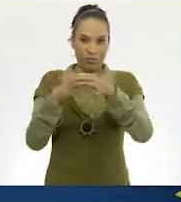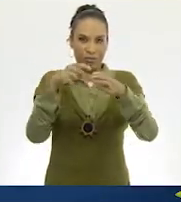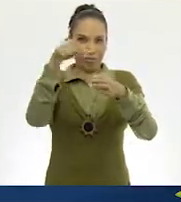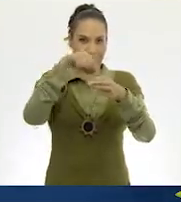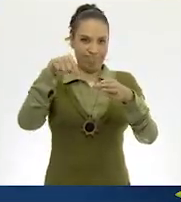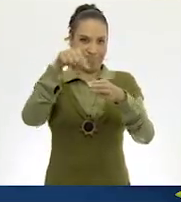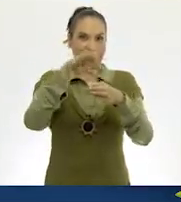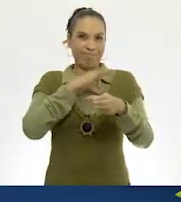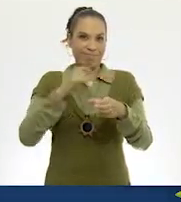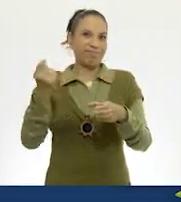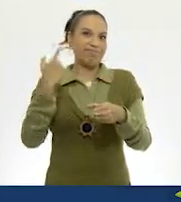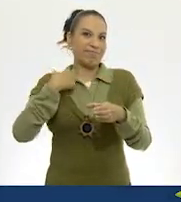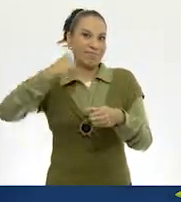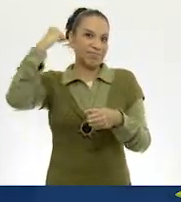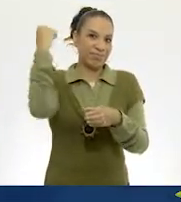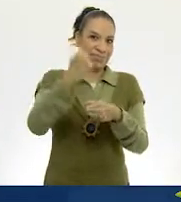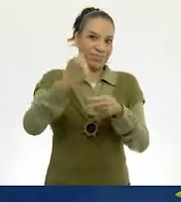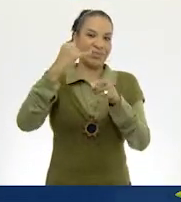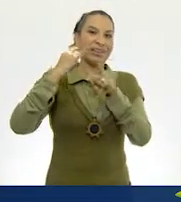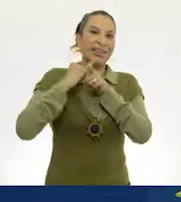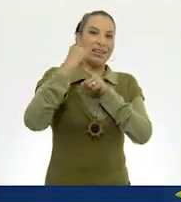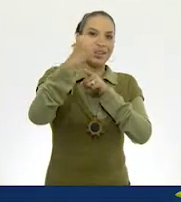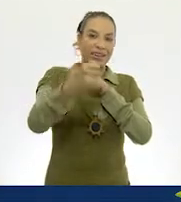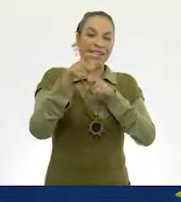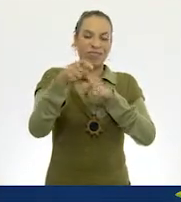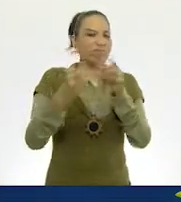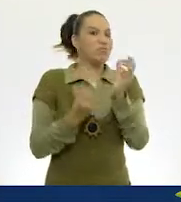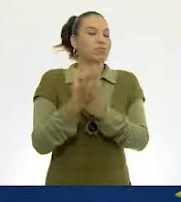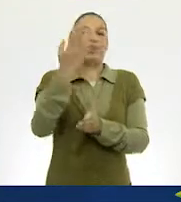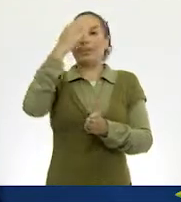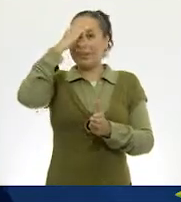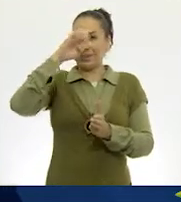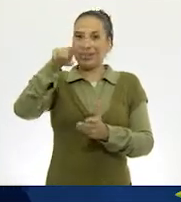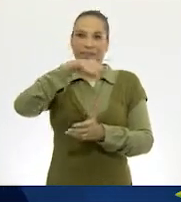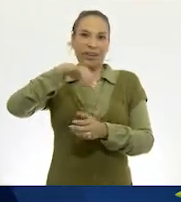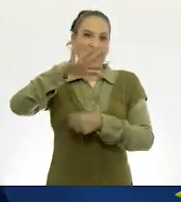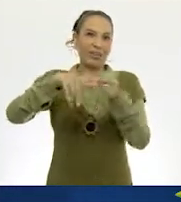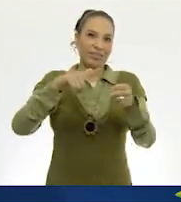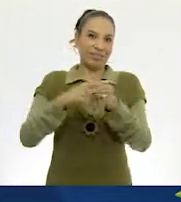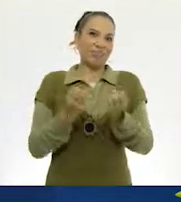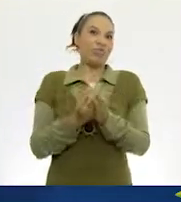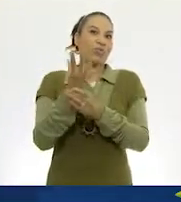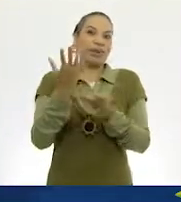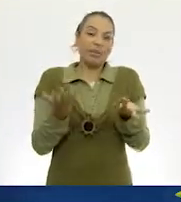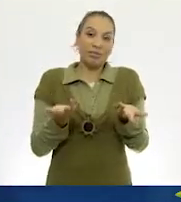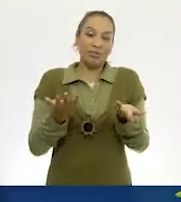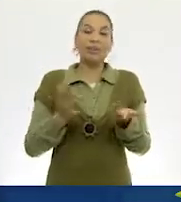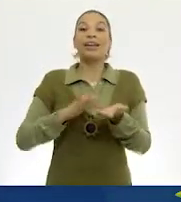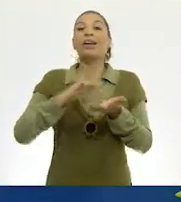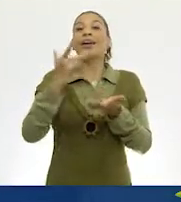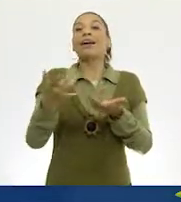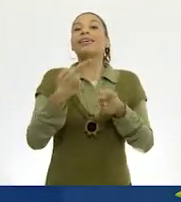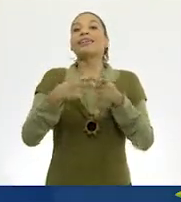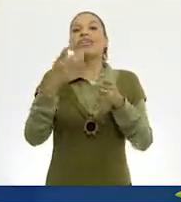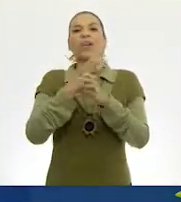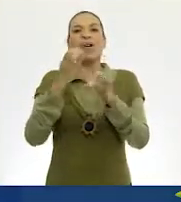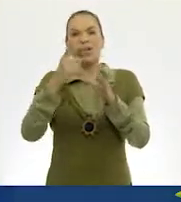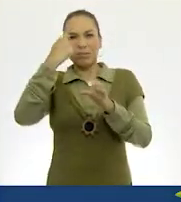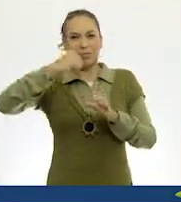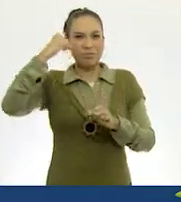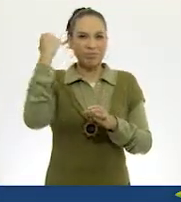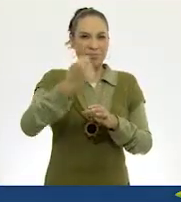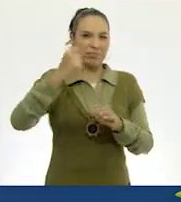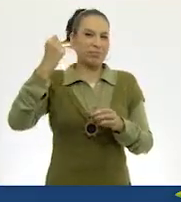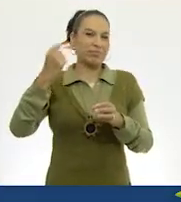que pueden cazar a distancia, y esto es algo nuevo para todos estos animales. Gracias a los instrumentos de caza